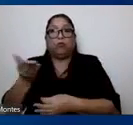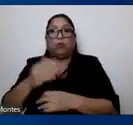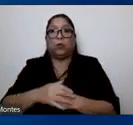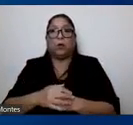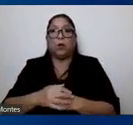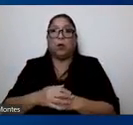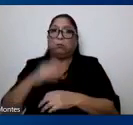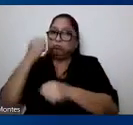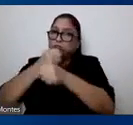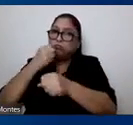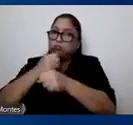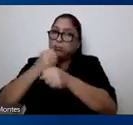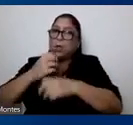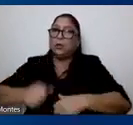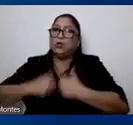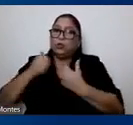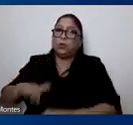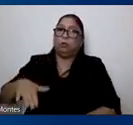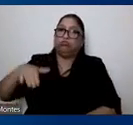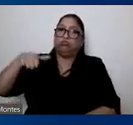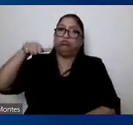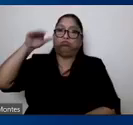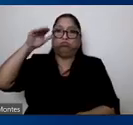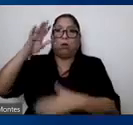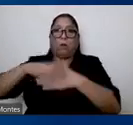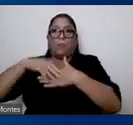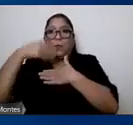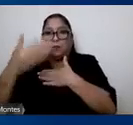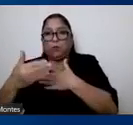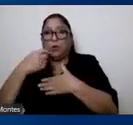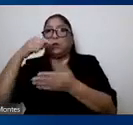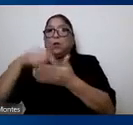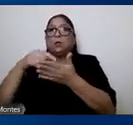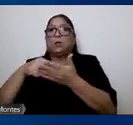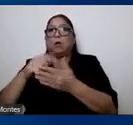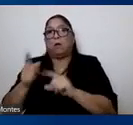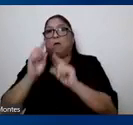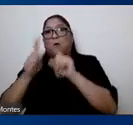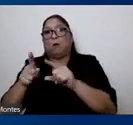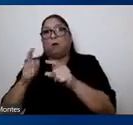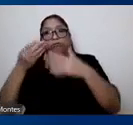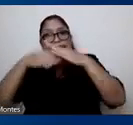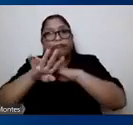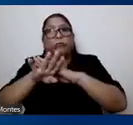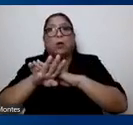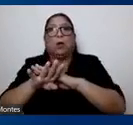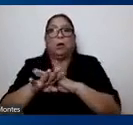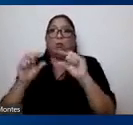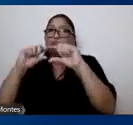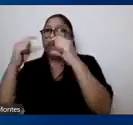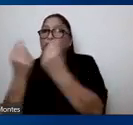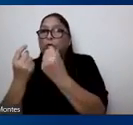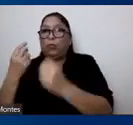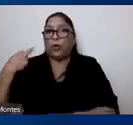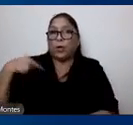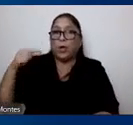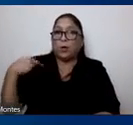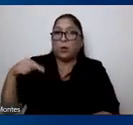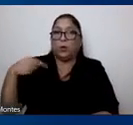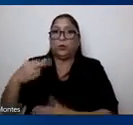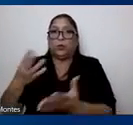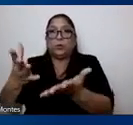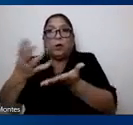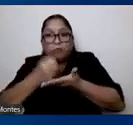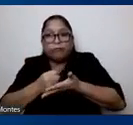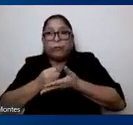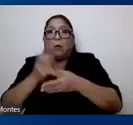desarrollar sus vidas luego del periodo de conflicto hacia órdenes religiosas que tomaron pues la tutoría de